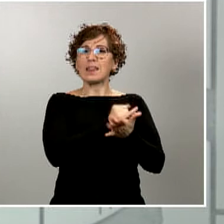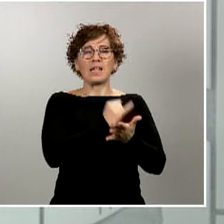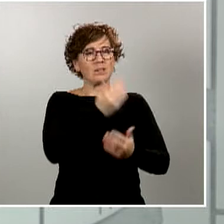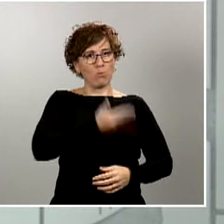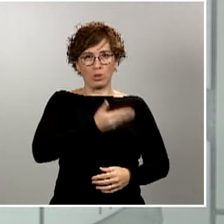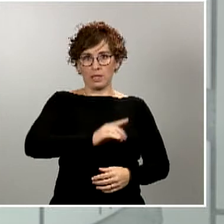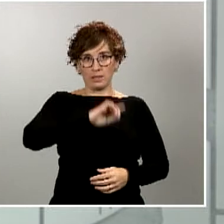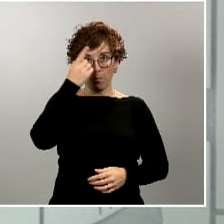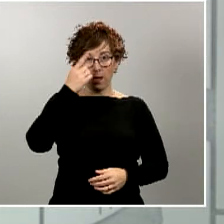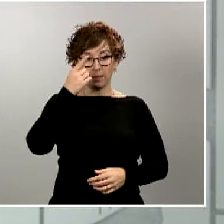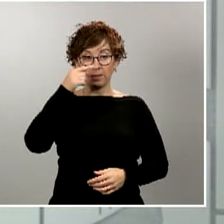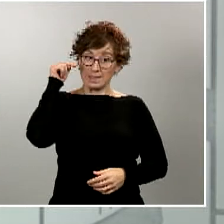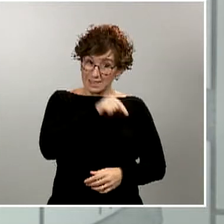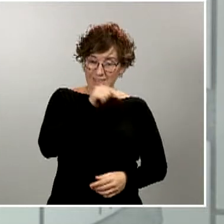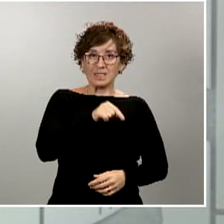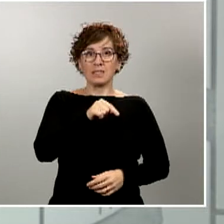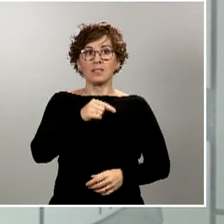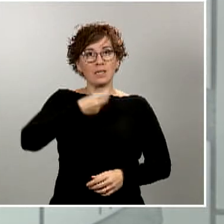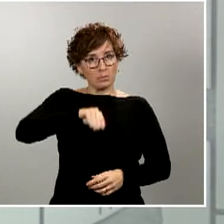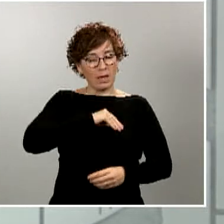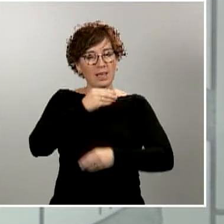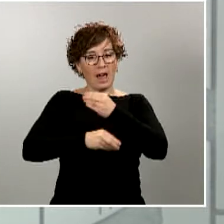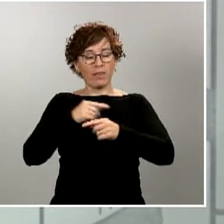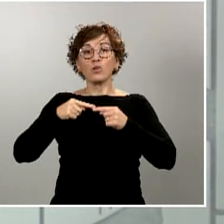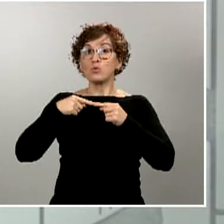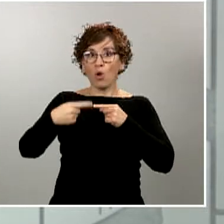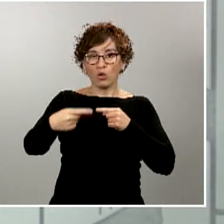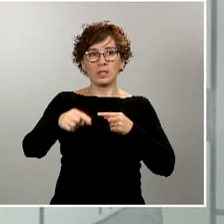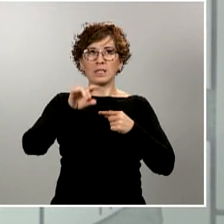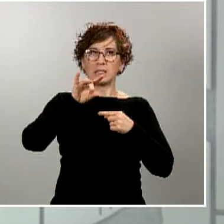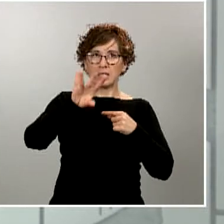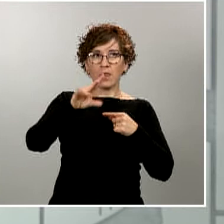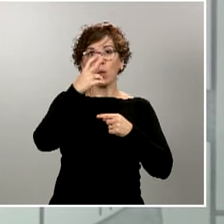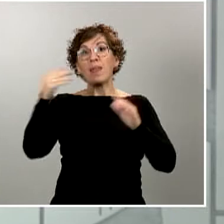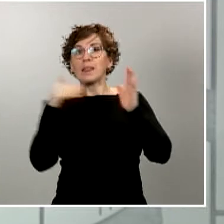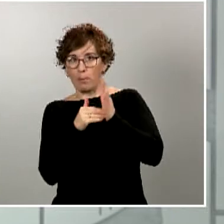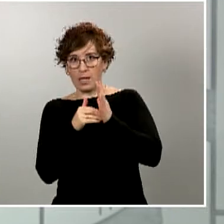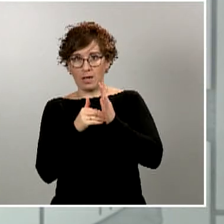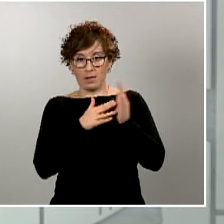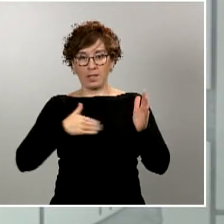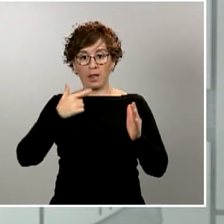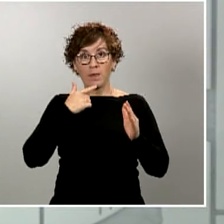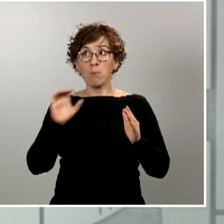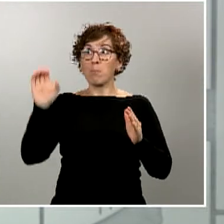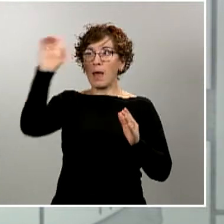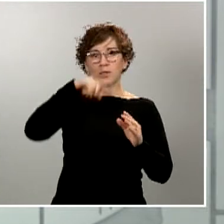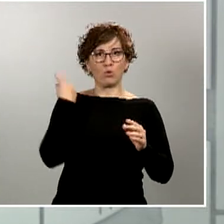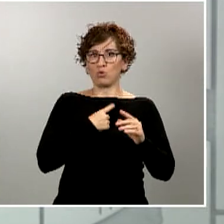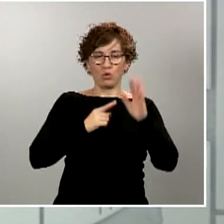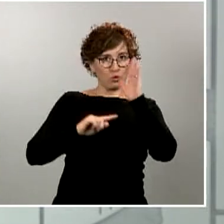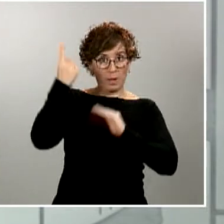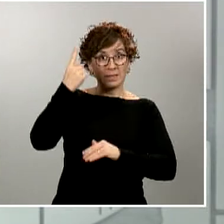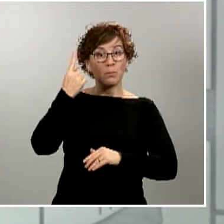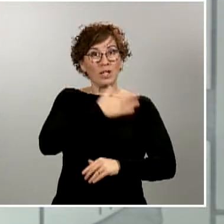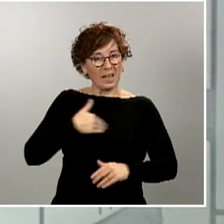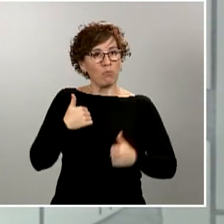está haciendo de 15 a 20.000 test diarios. Somos de los países que más test está haciendo. Queremos hacer más y por eso estamos trabajando desde